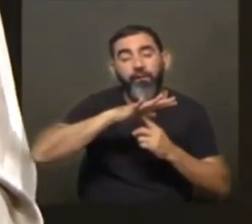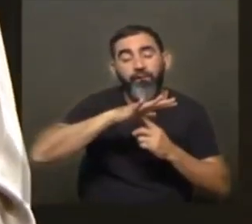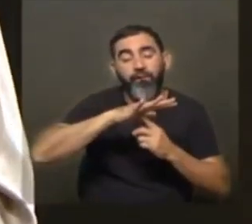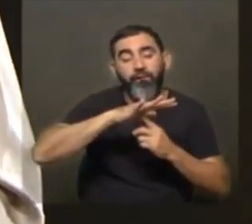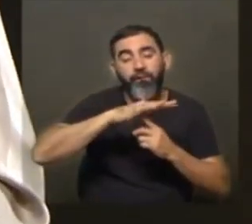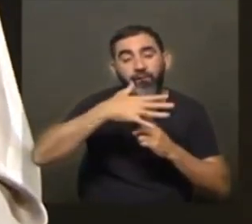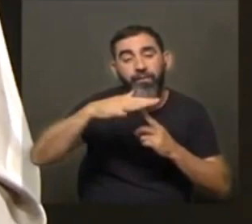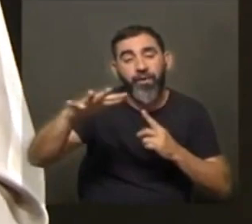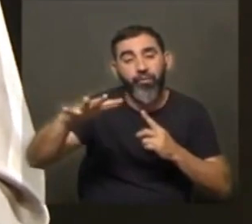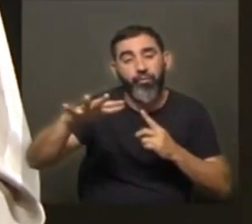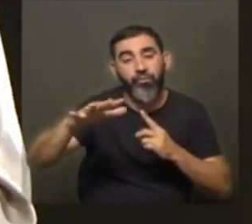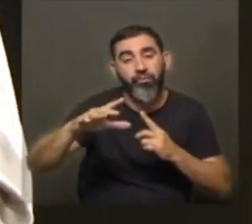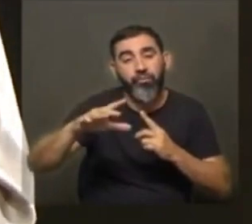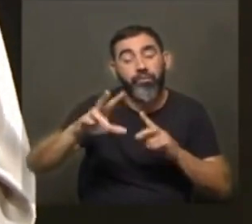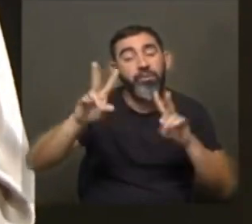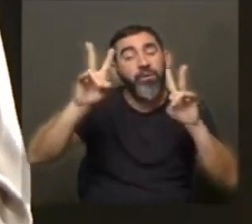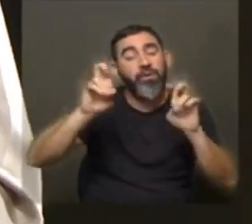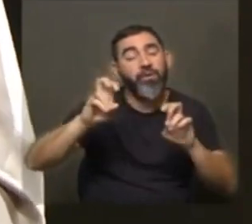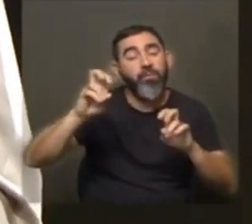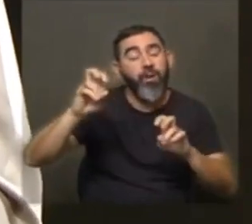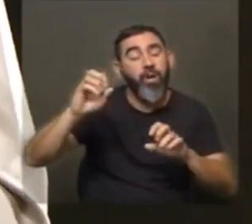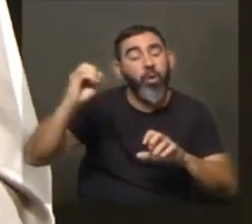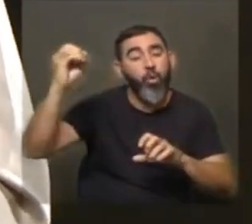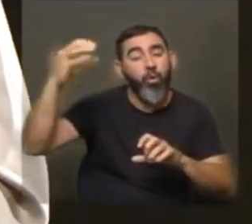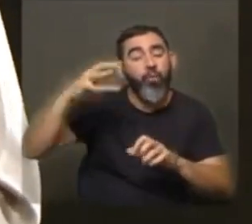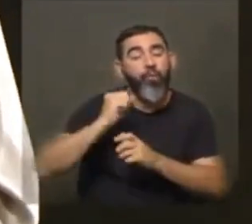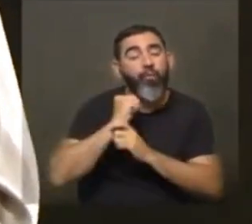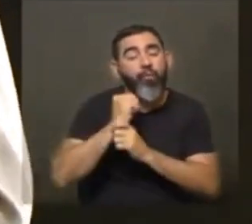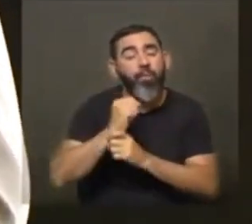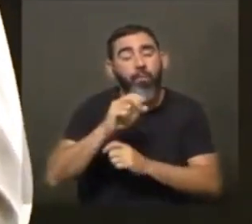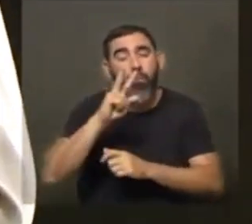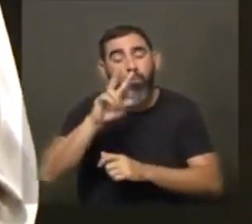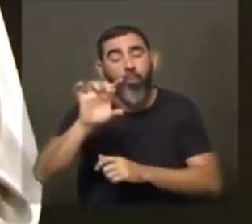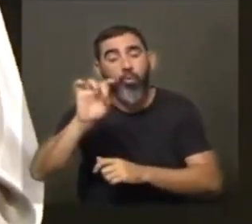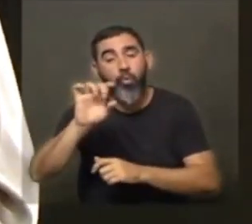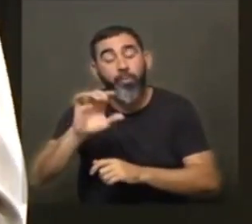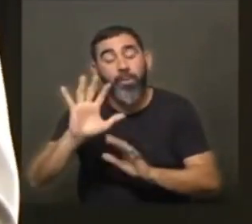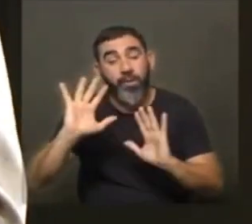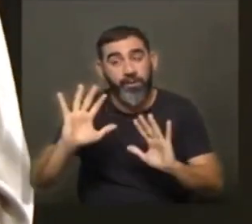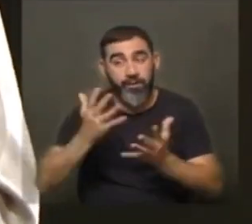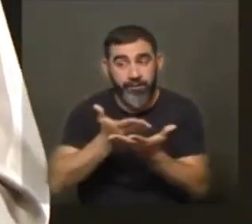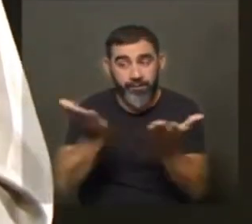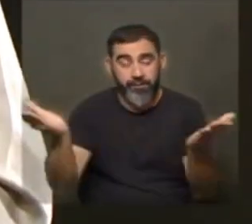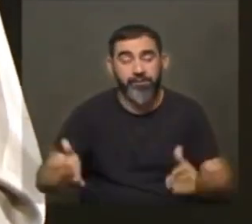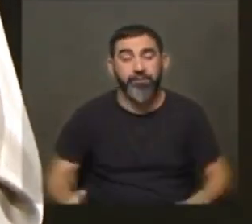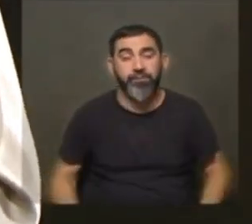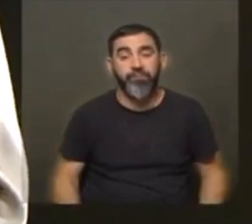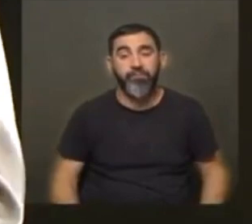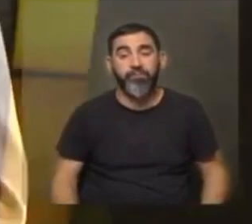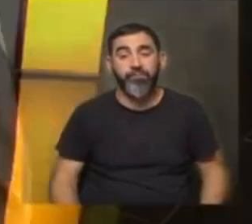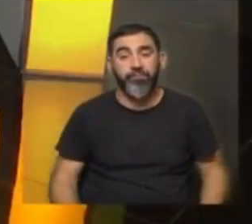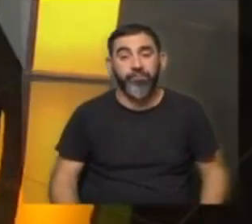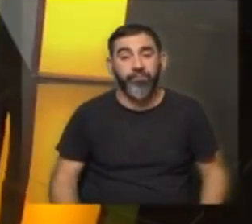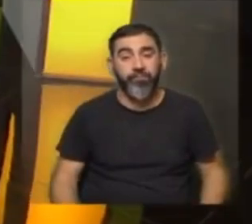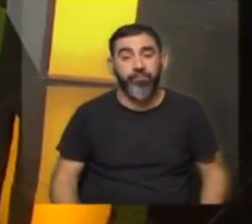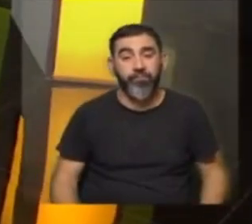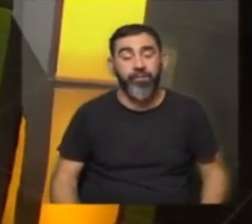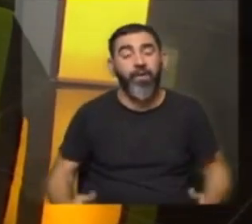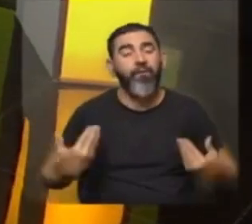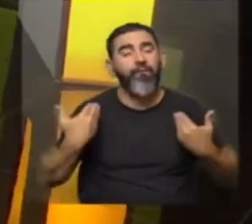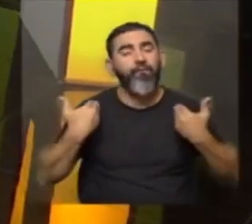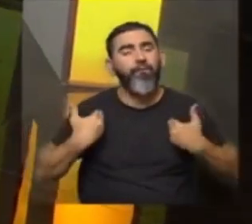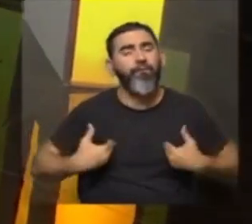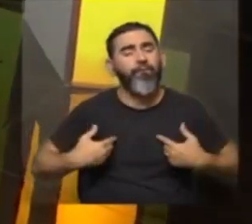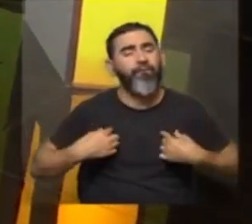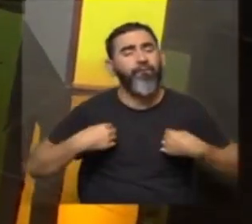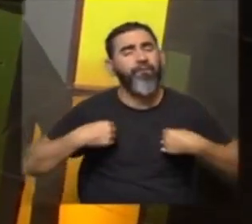hablamos de iluminación, nos acordamos de un fenómeno que fue famoso en el 2015, sí, viral. que lo vemos ahora en pantalla, que es aquello del vestido. Si